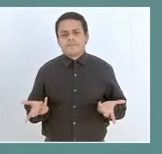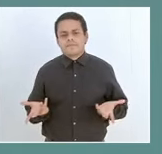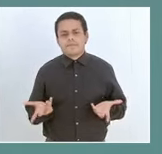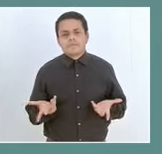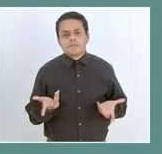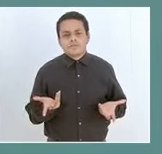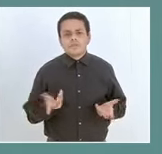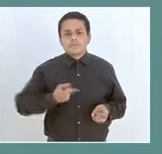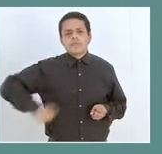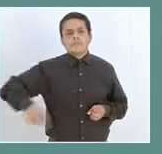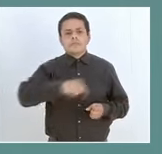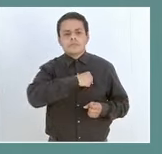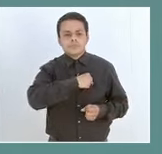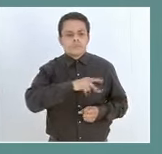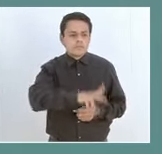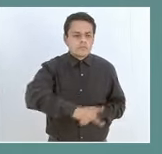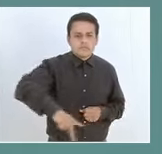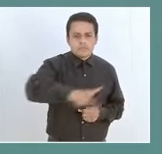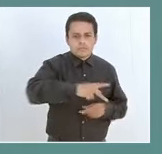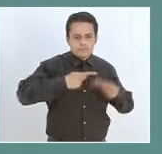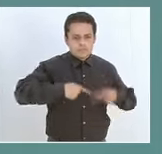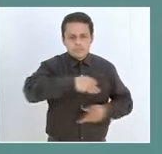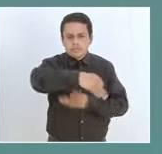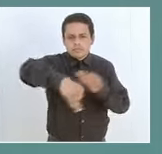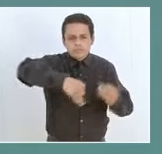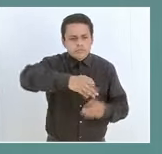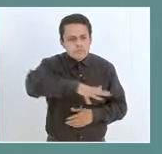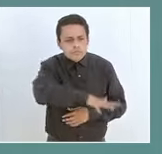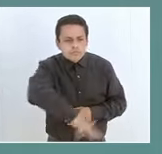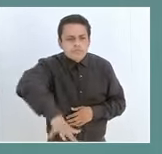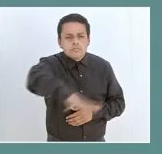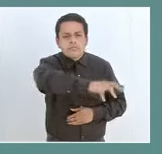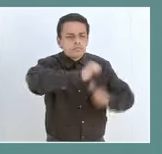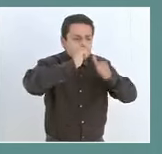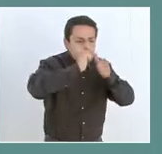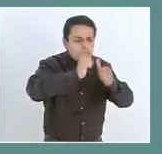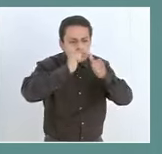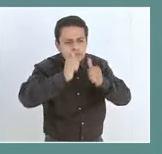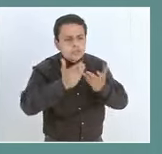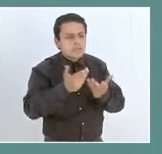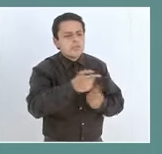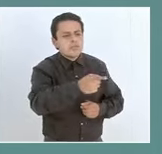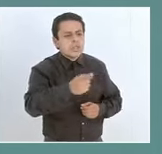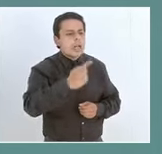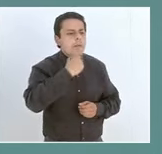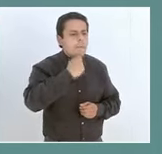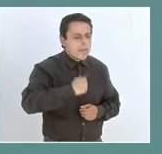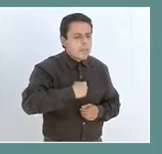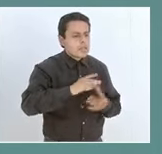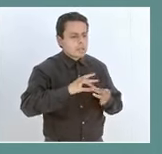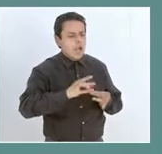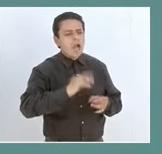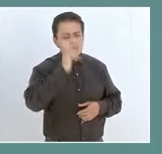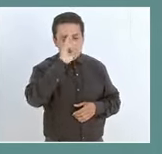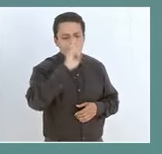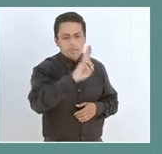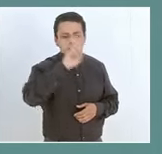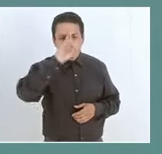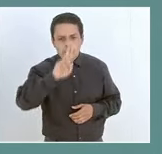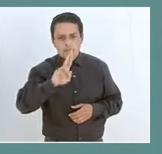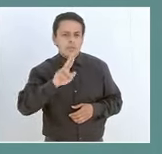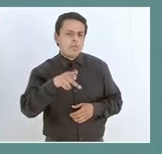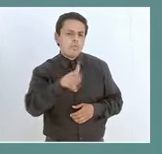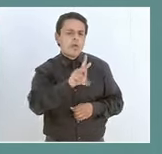estamos atendiendo al pueblo, atendiendo a todos, escuchando a todos, respetando a todos, pero